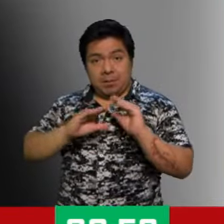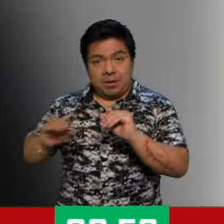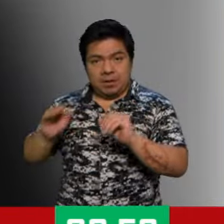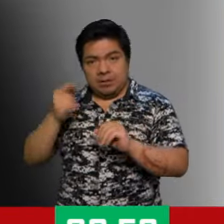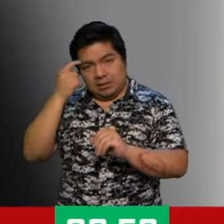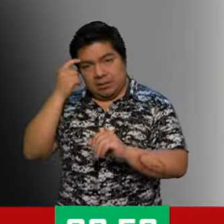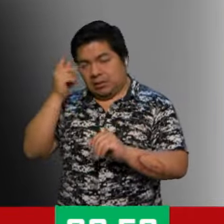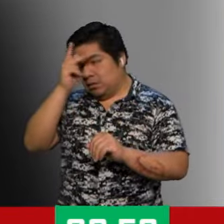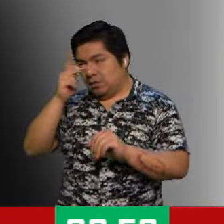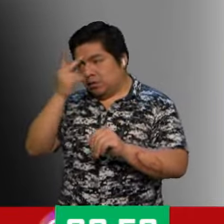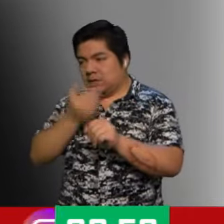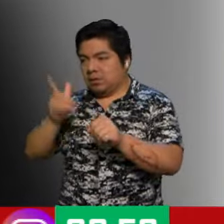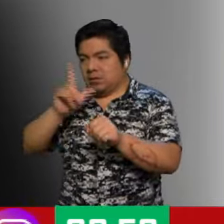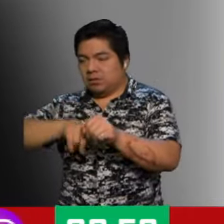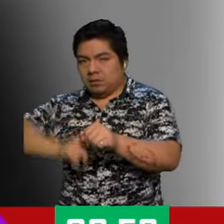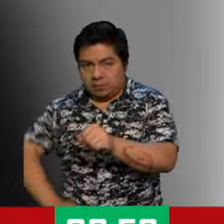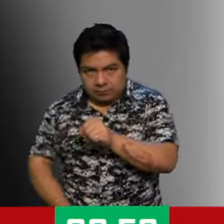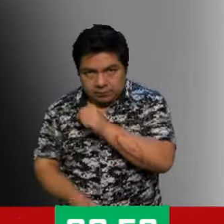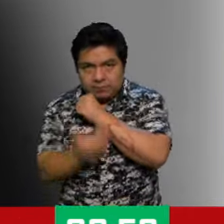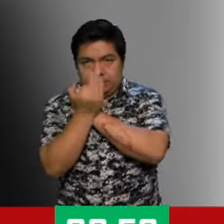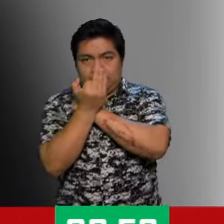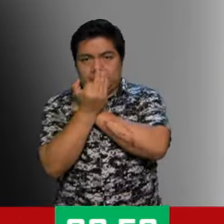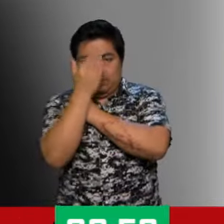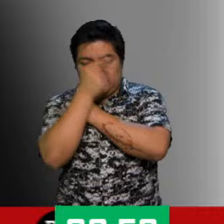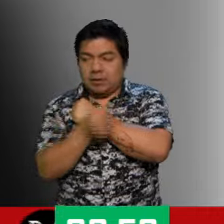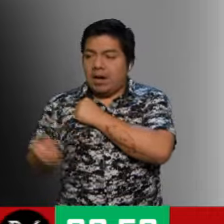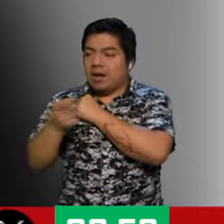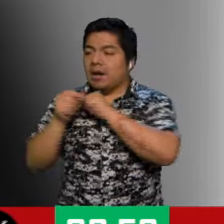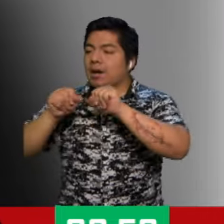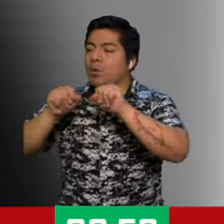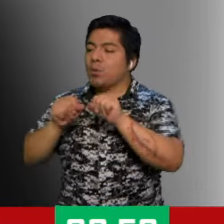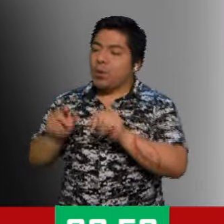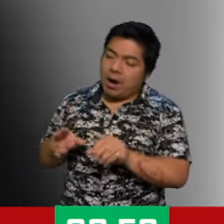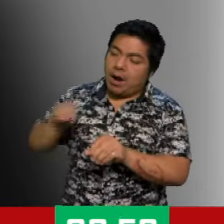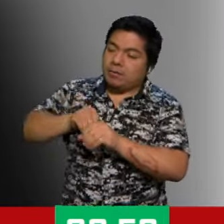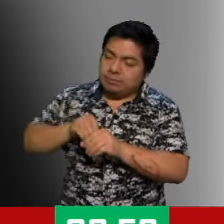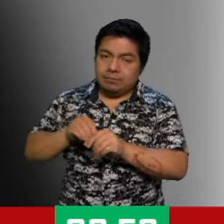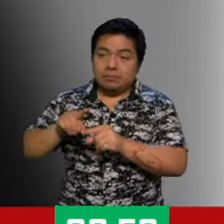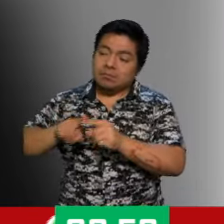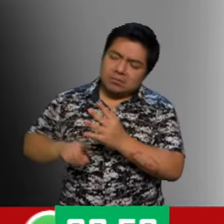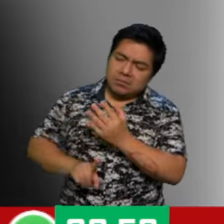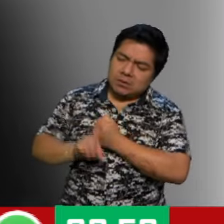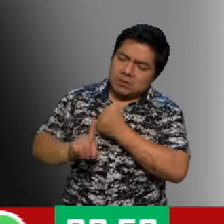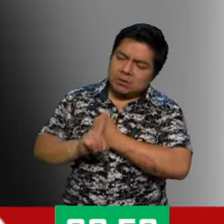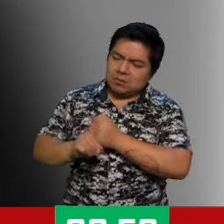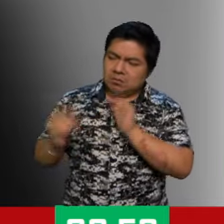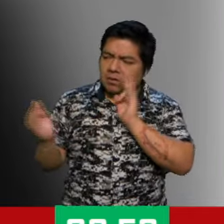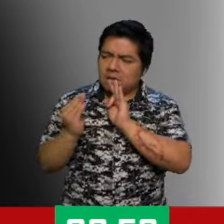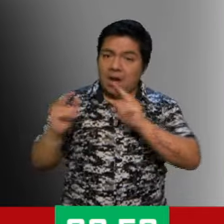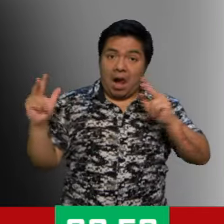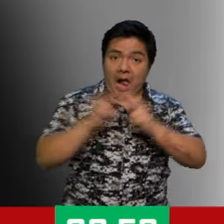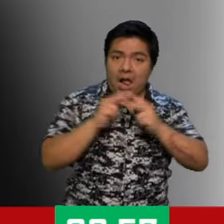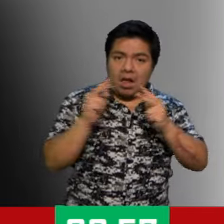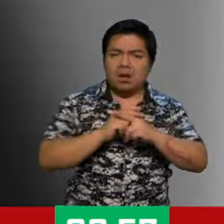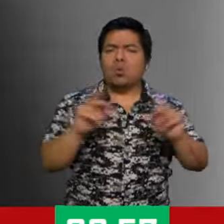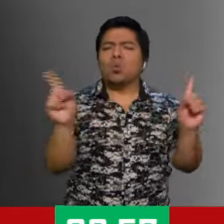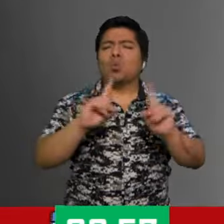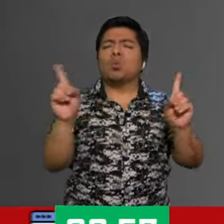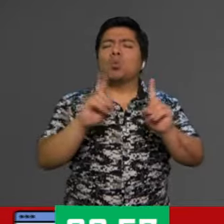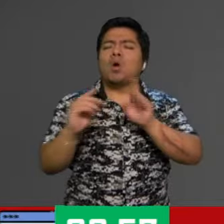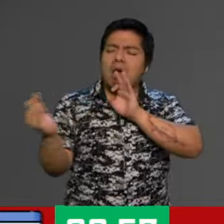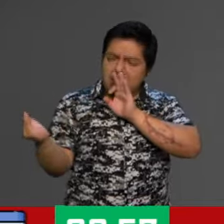se blinden y puedan entrar a la sociedad y combatir estas problemáticas que ellos mencionan. Sin pleito, más bien exponiendo